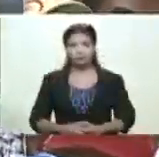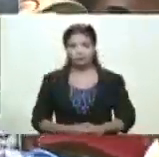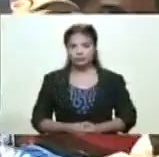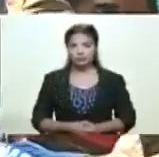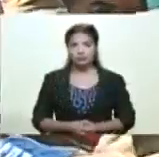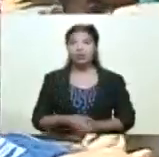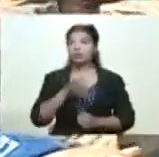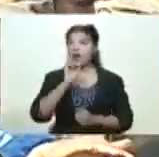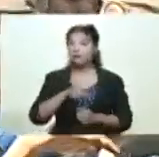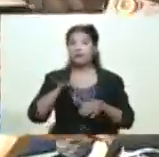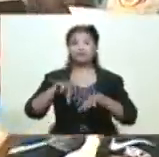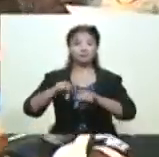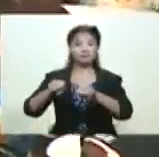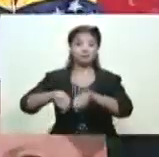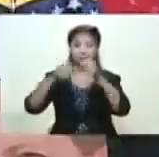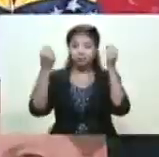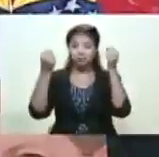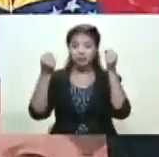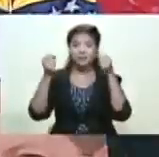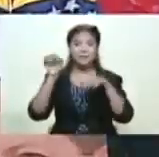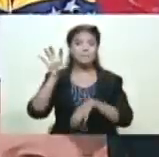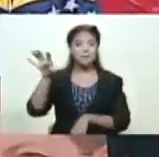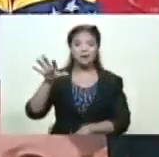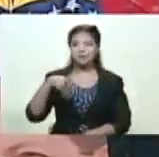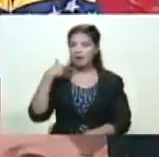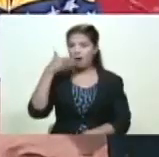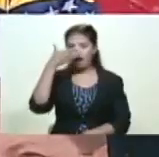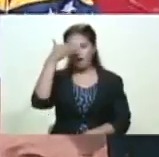que invadió y destruyó Afganistán,